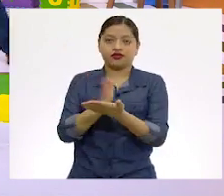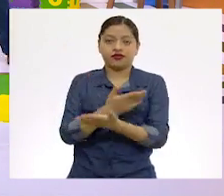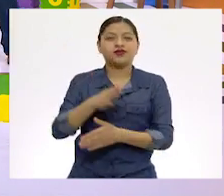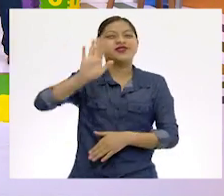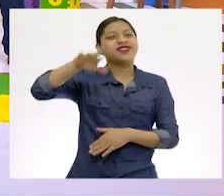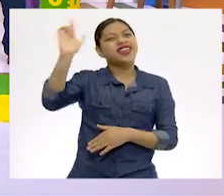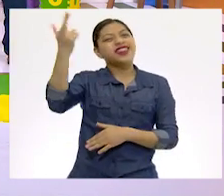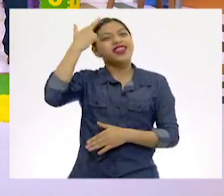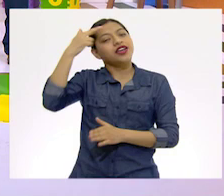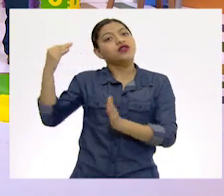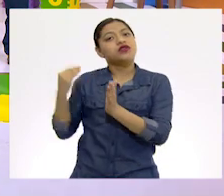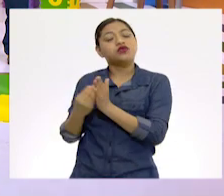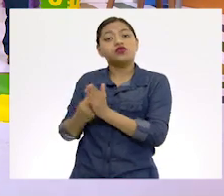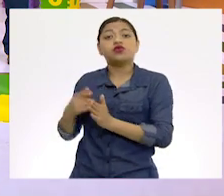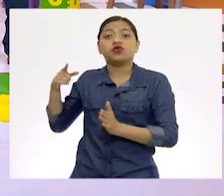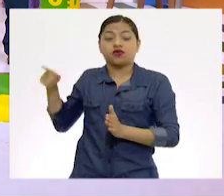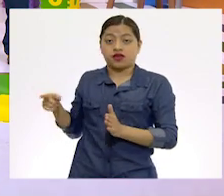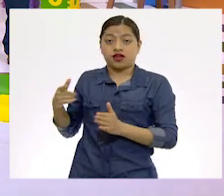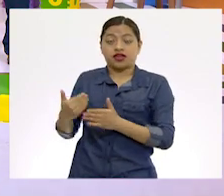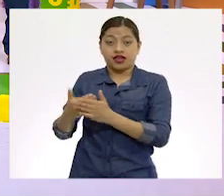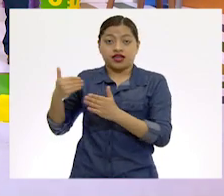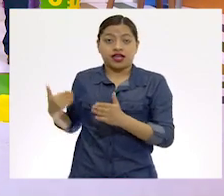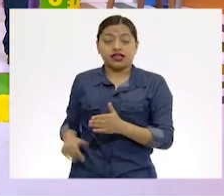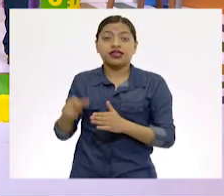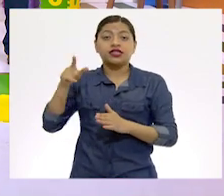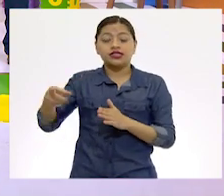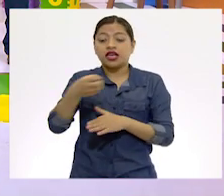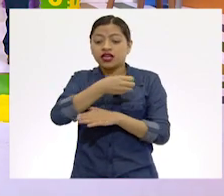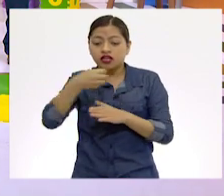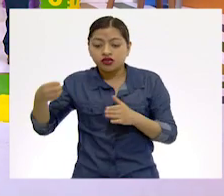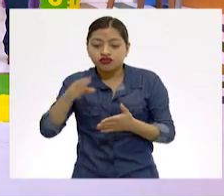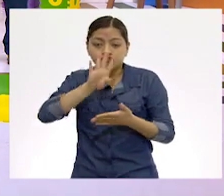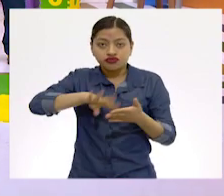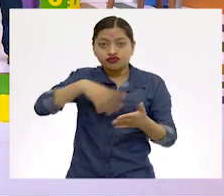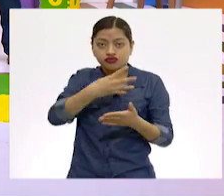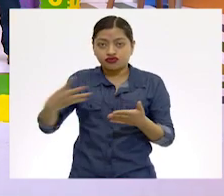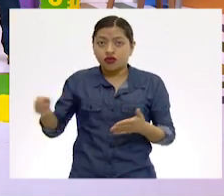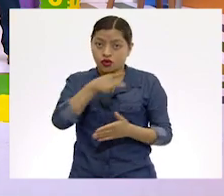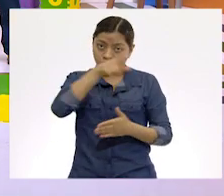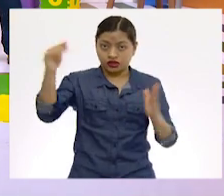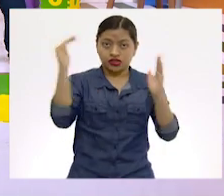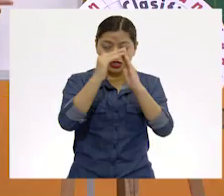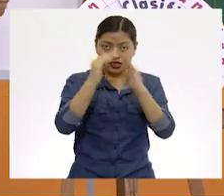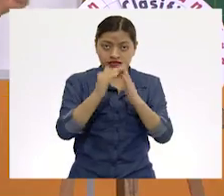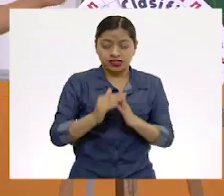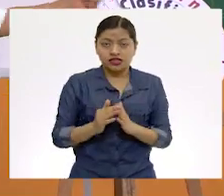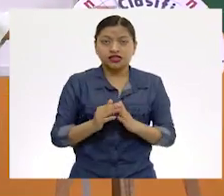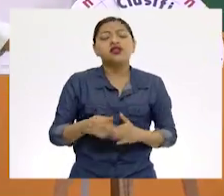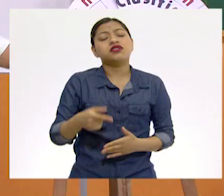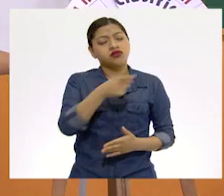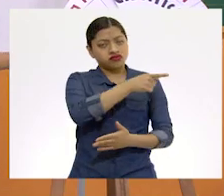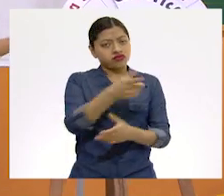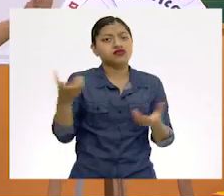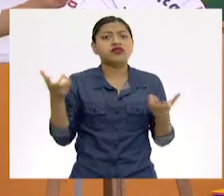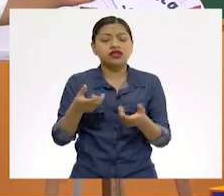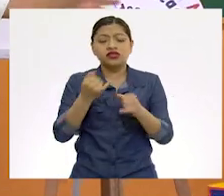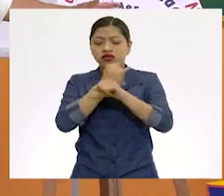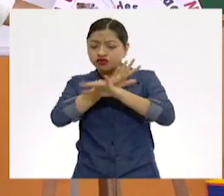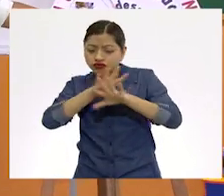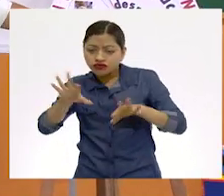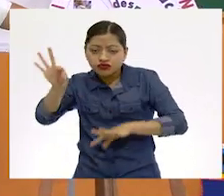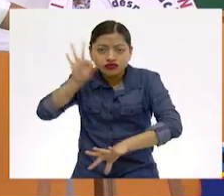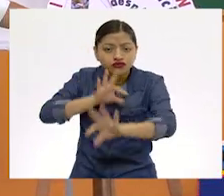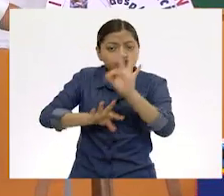pasada empezamos a hacer un organizador. Yo los invitaba a ustedes en casa a que pudieran organizar toda la información en